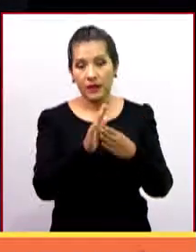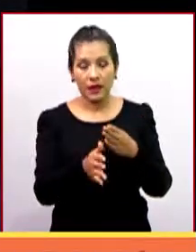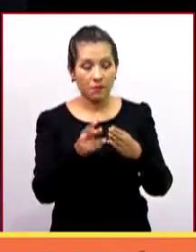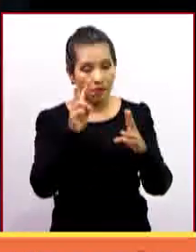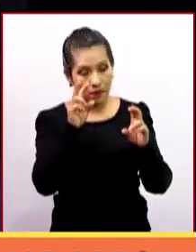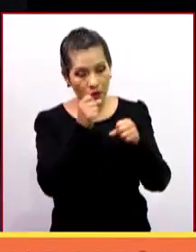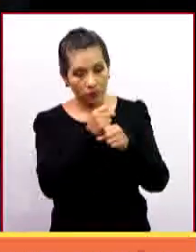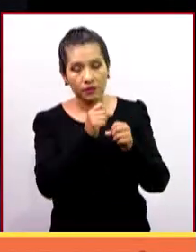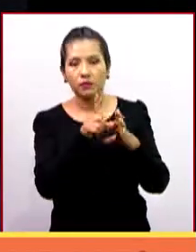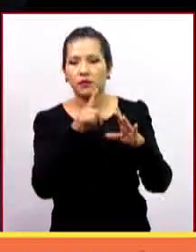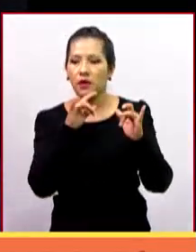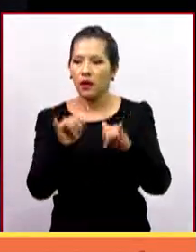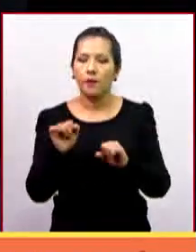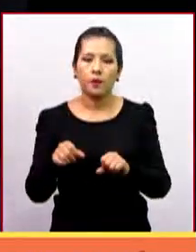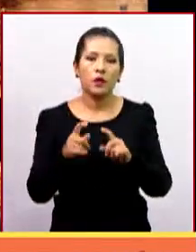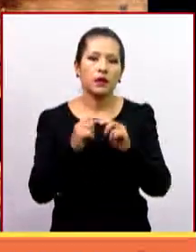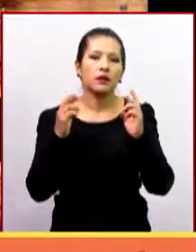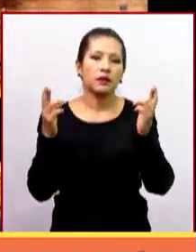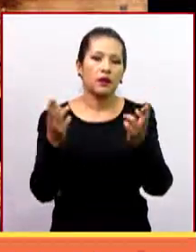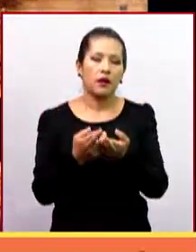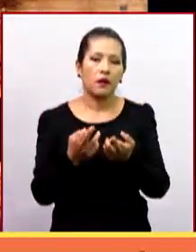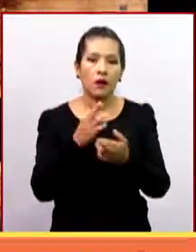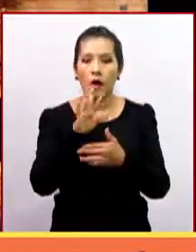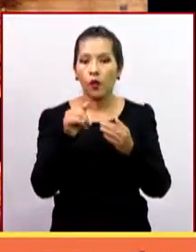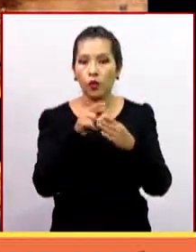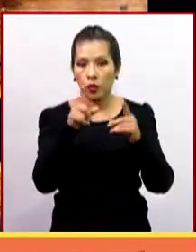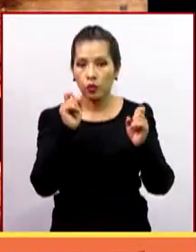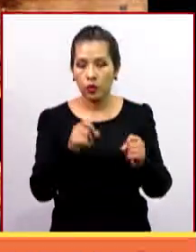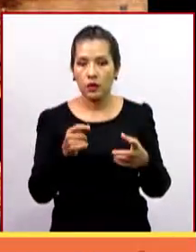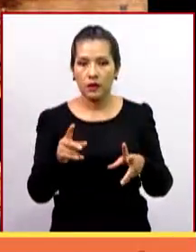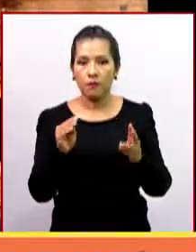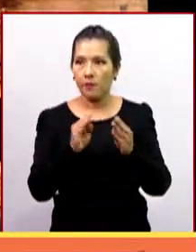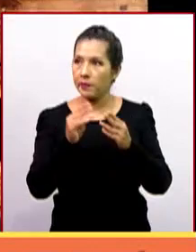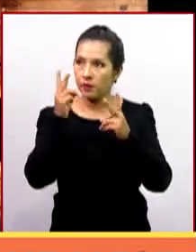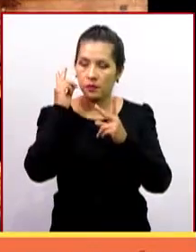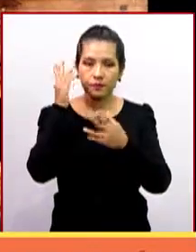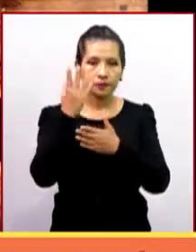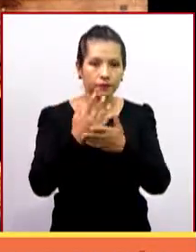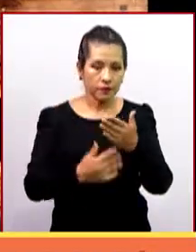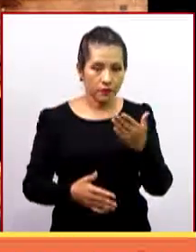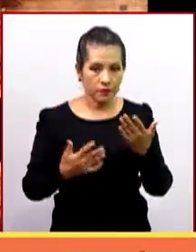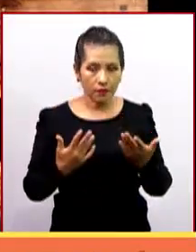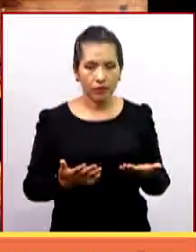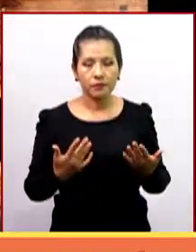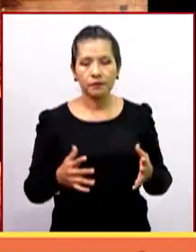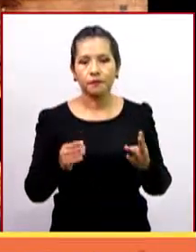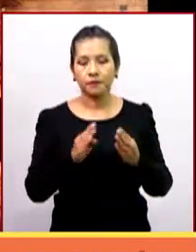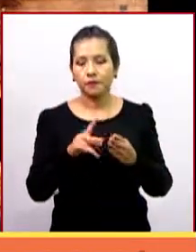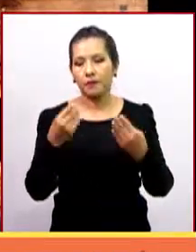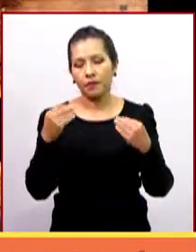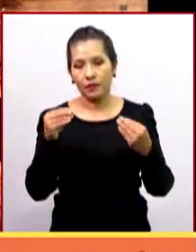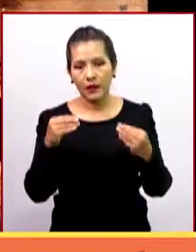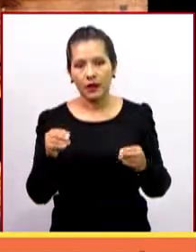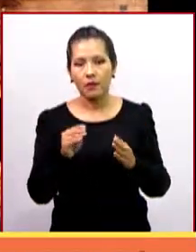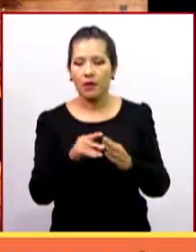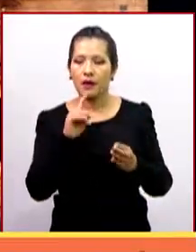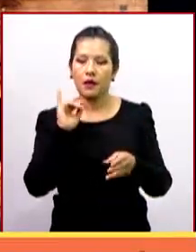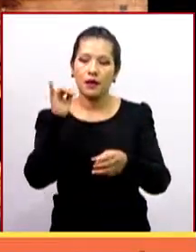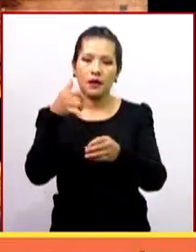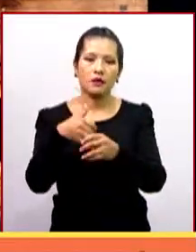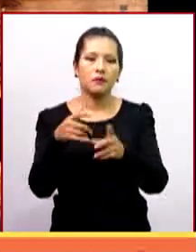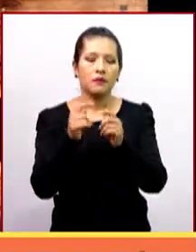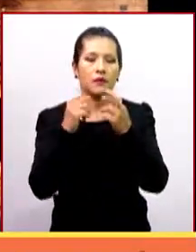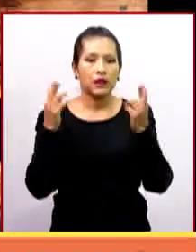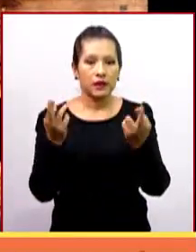después te puedes quedar al taller. Están las referencias en la publicidad que han estado viendo ahí para las preventas, para inscribirse al taller, y es